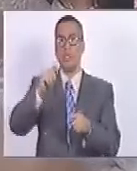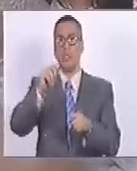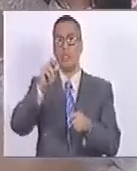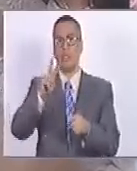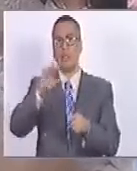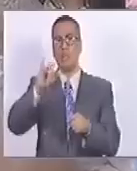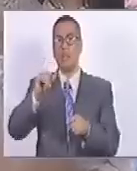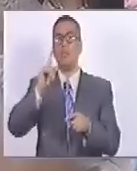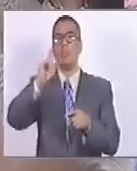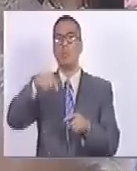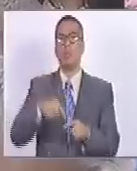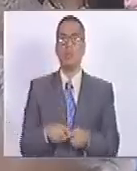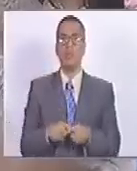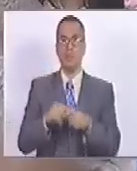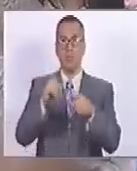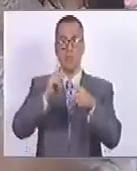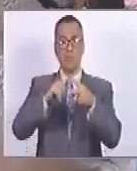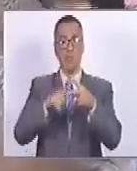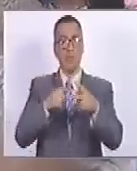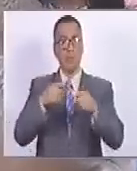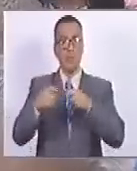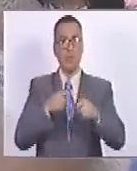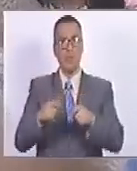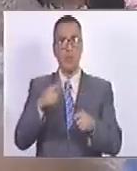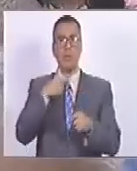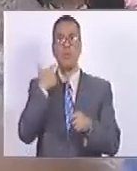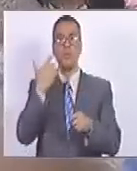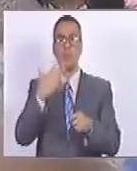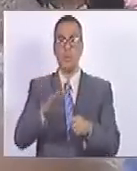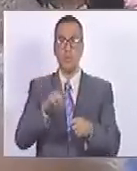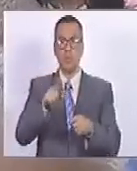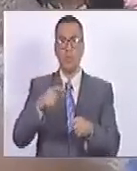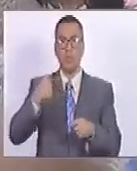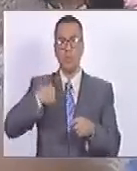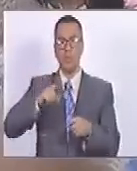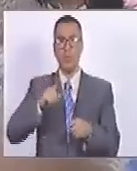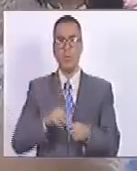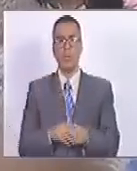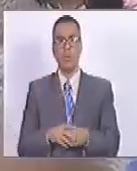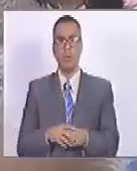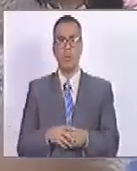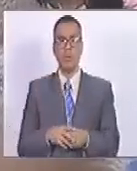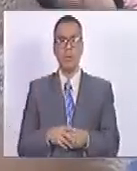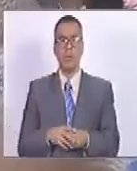también con el derecho a una muerte digna, que tiene que ver con